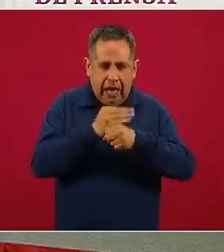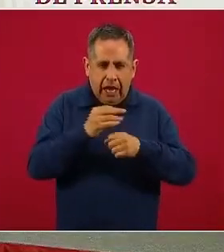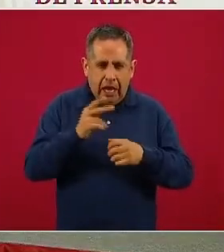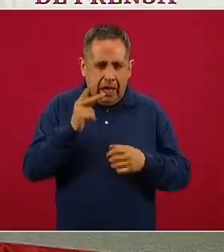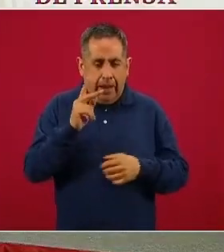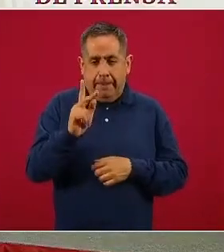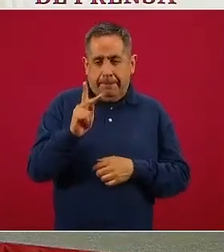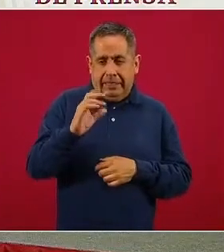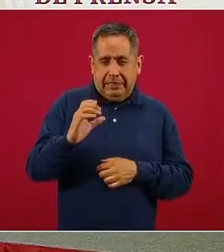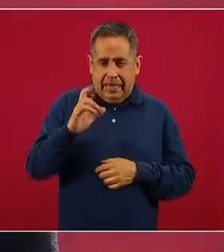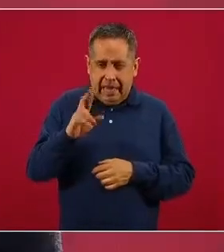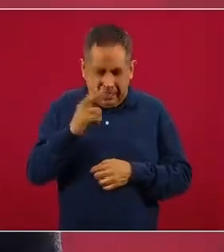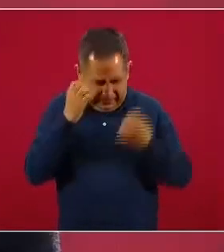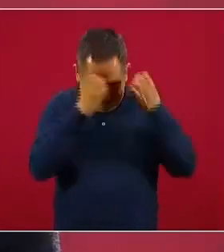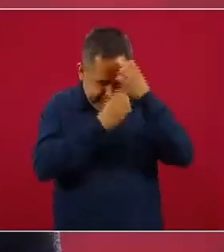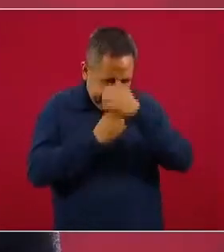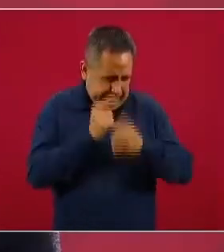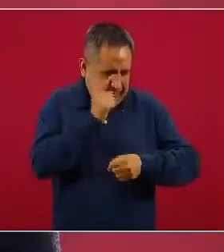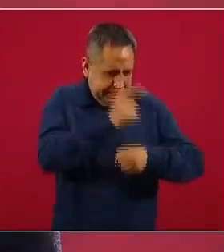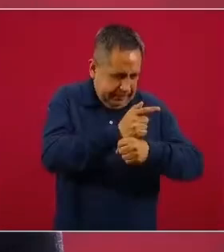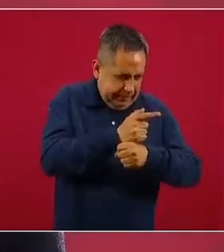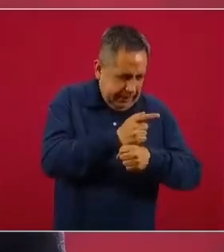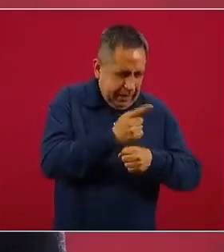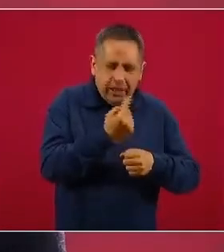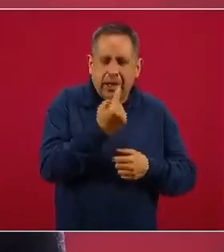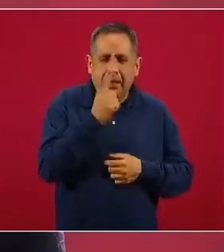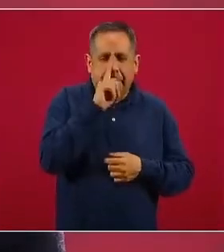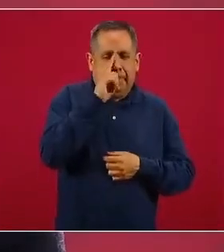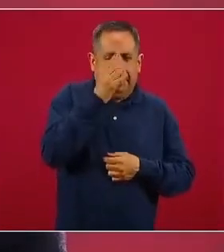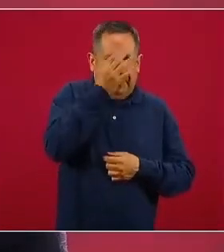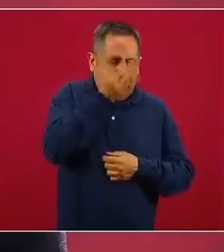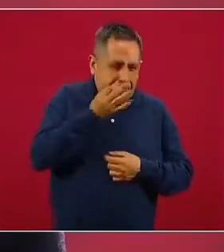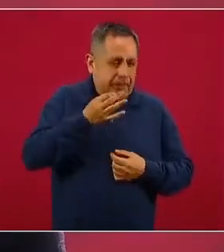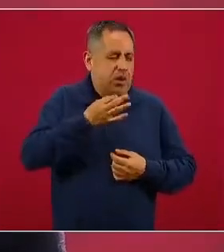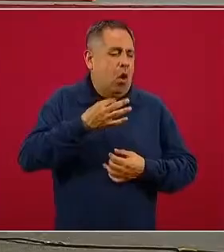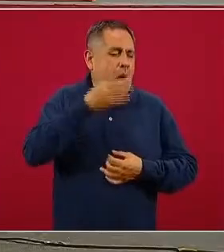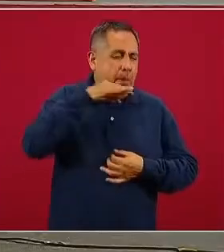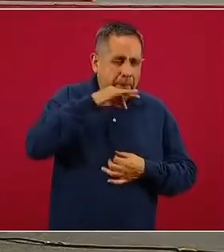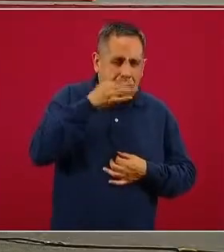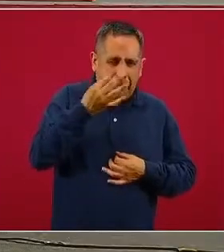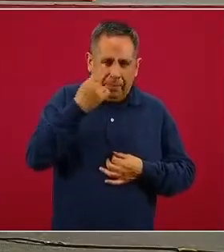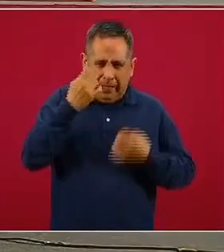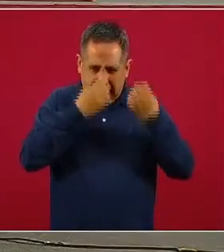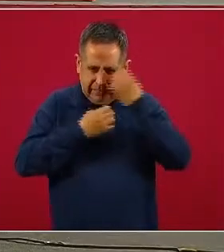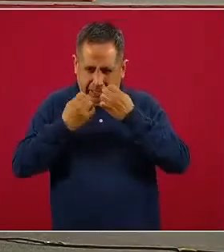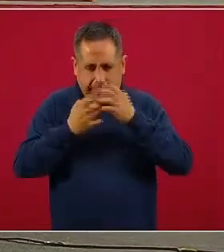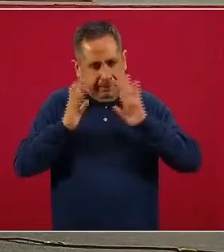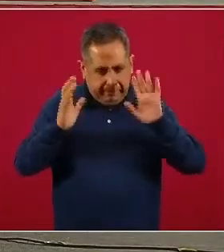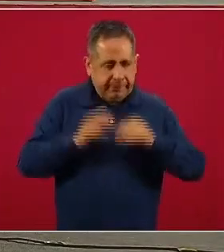por PCR para tratar de evitar que una persona se